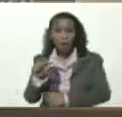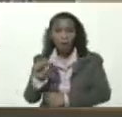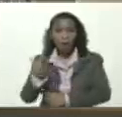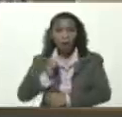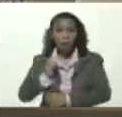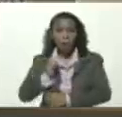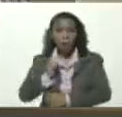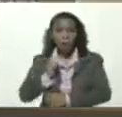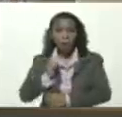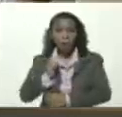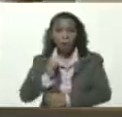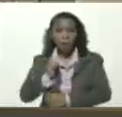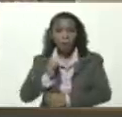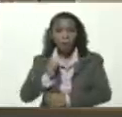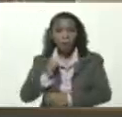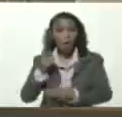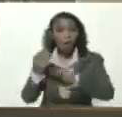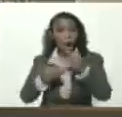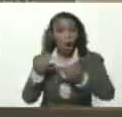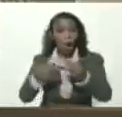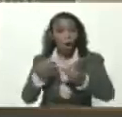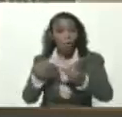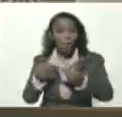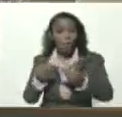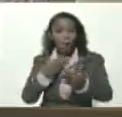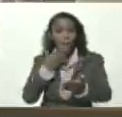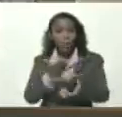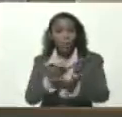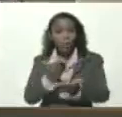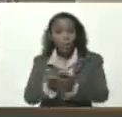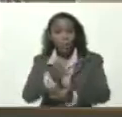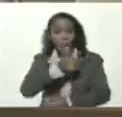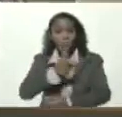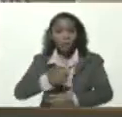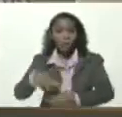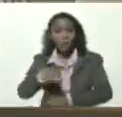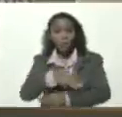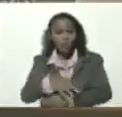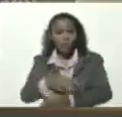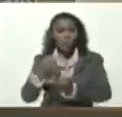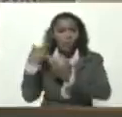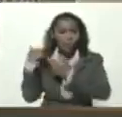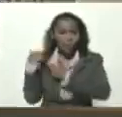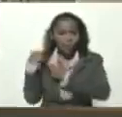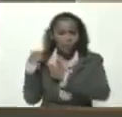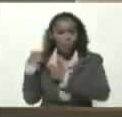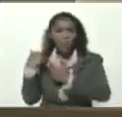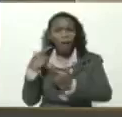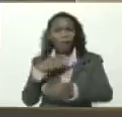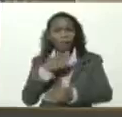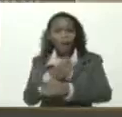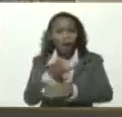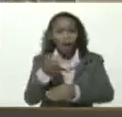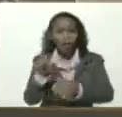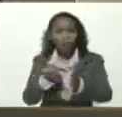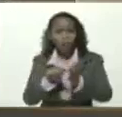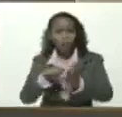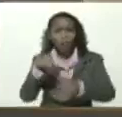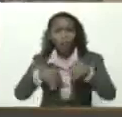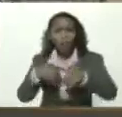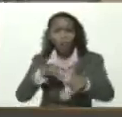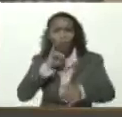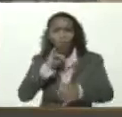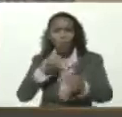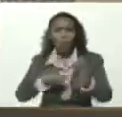aproveche para enterarse bien las ofertas de los candidatos, dónde les toca, corresponde votar, y toda la información necesaria para